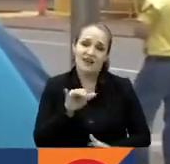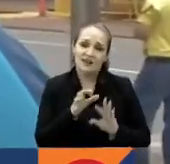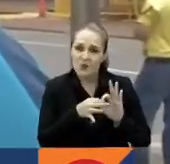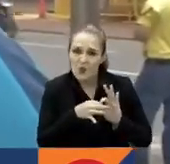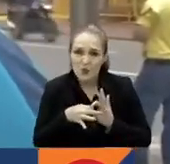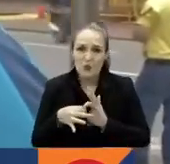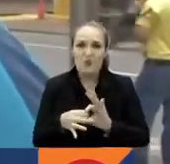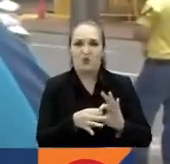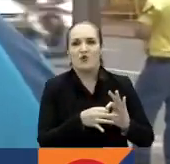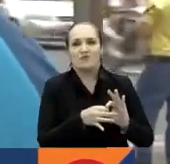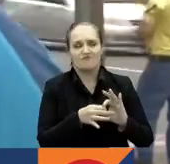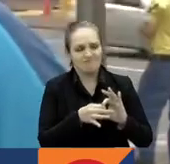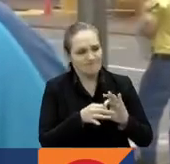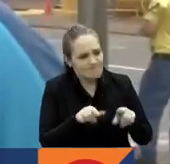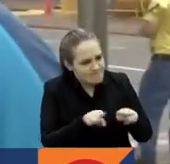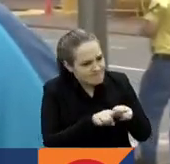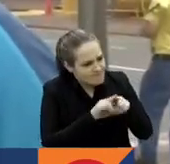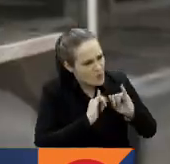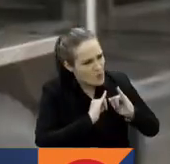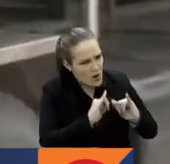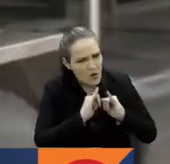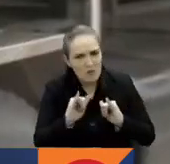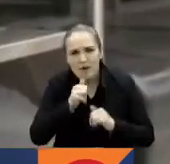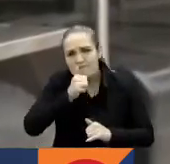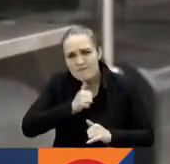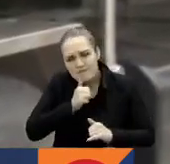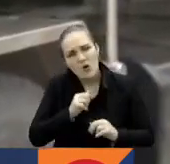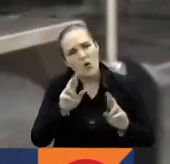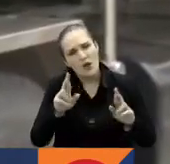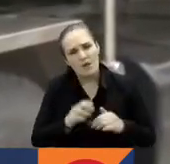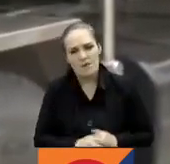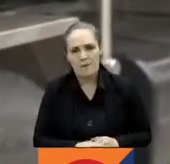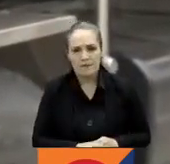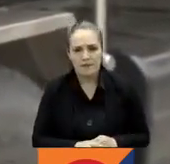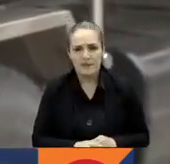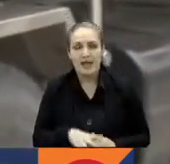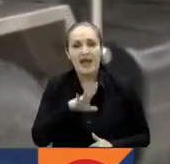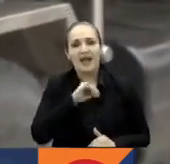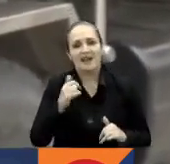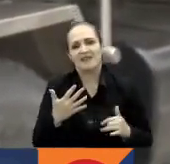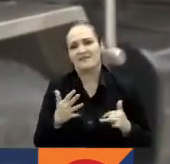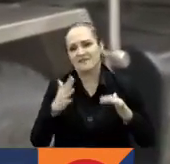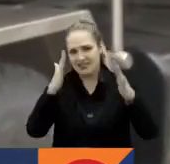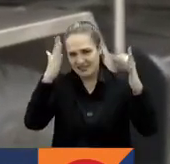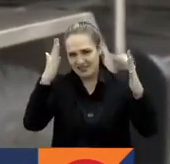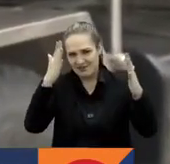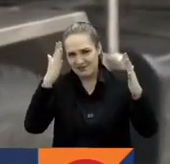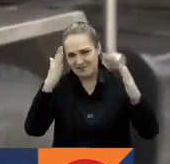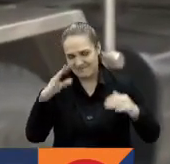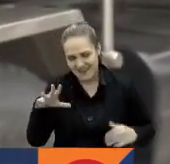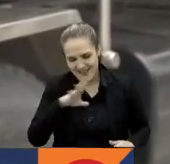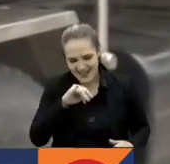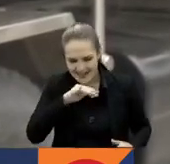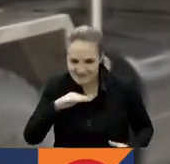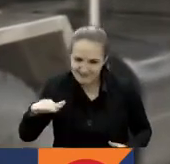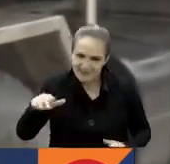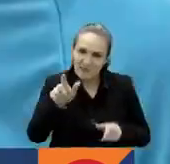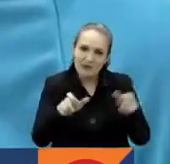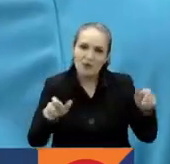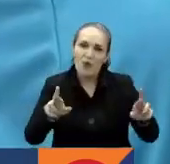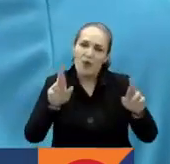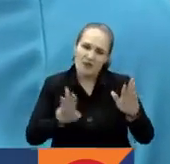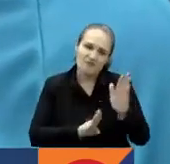fraternidad, comprensión, tolerancia. Acá les deseo las mejores felicitaciones y que todo